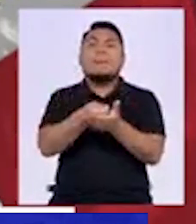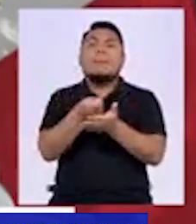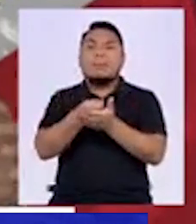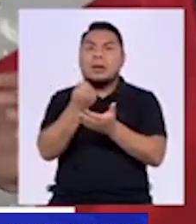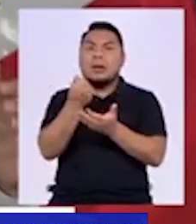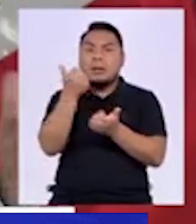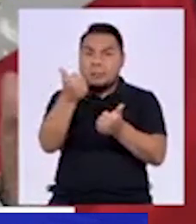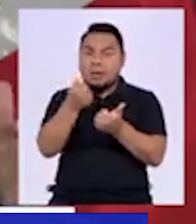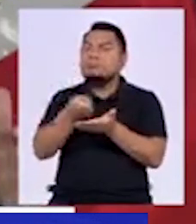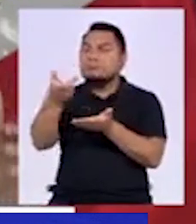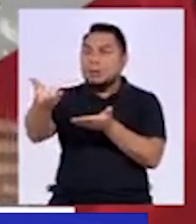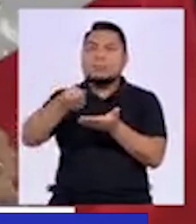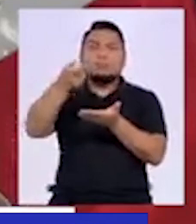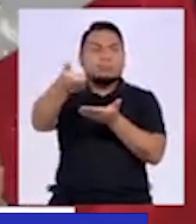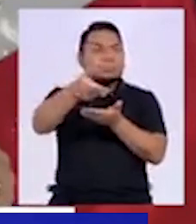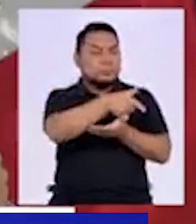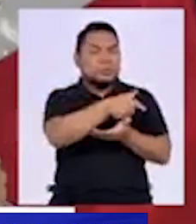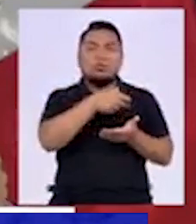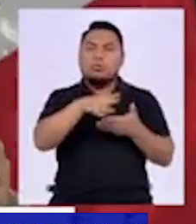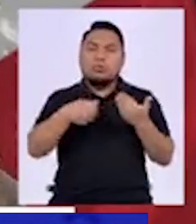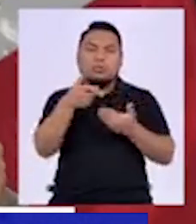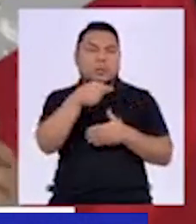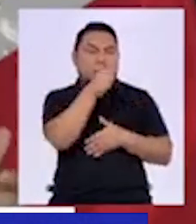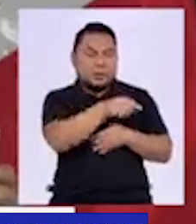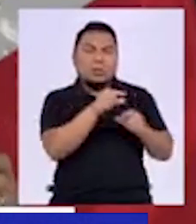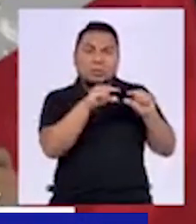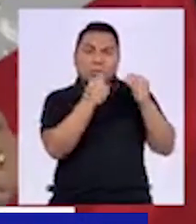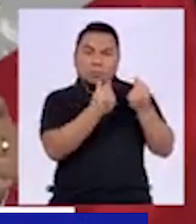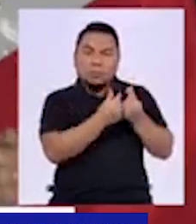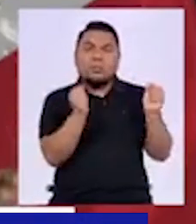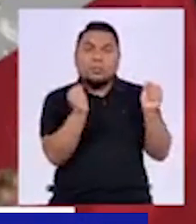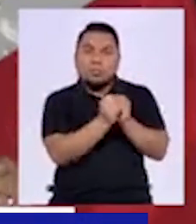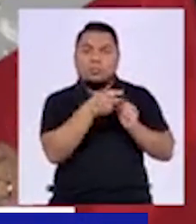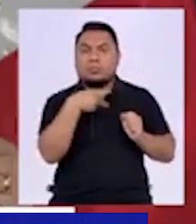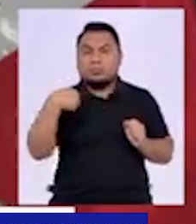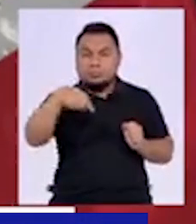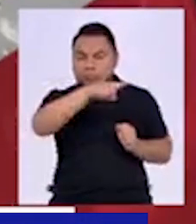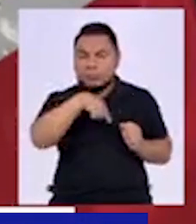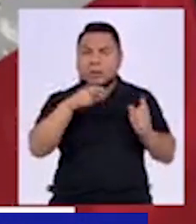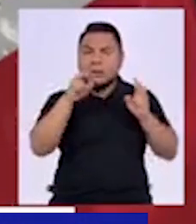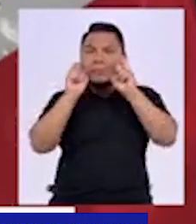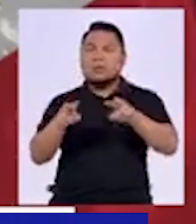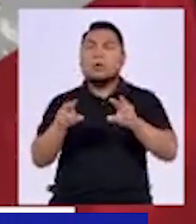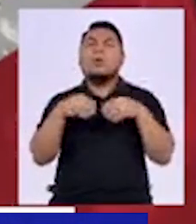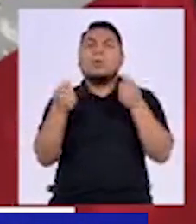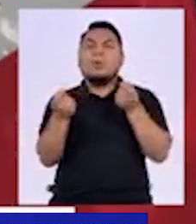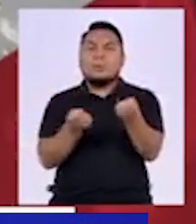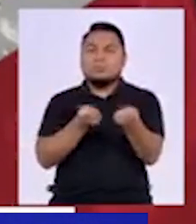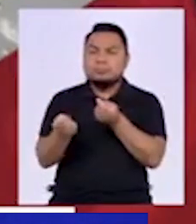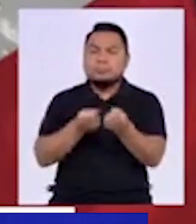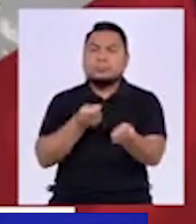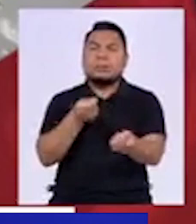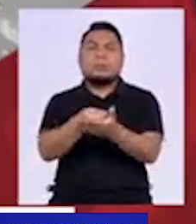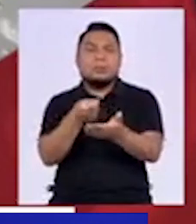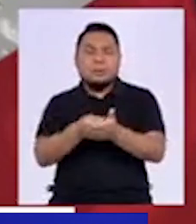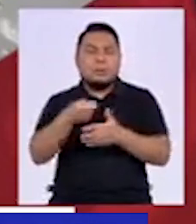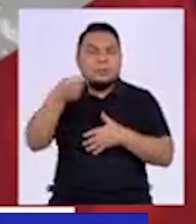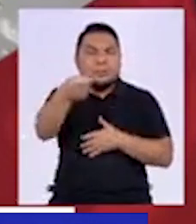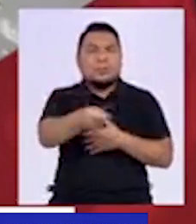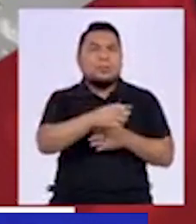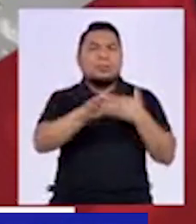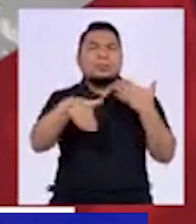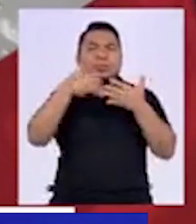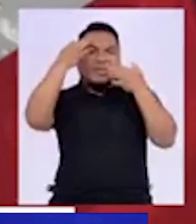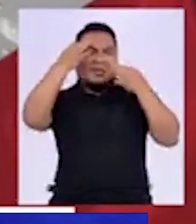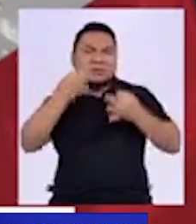de República, para que en este proceso vayan junto con nosotros viendo las características de